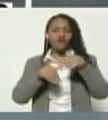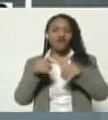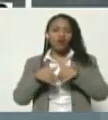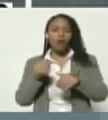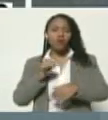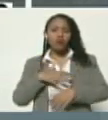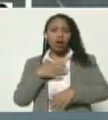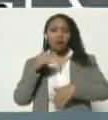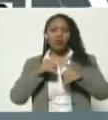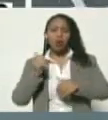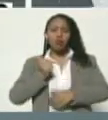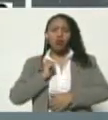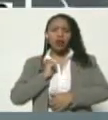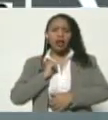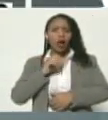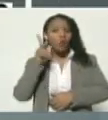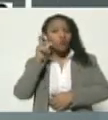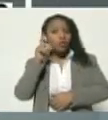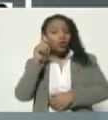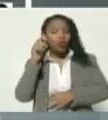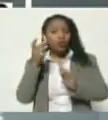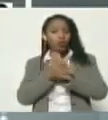votar quien sea, el que me esté escuchando.